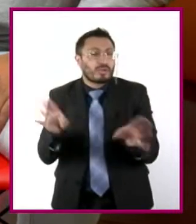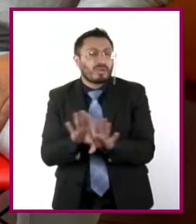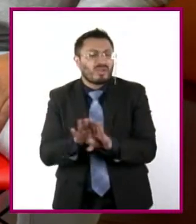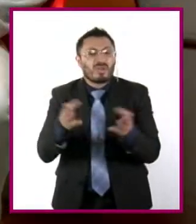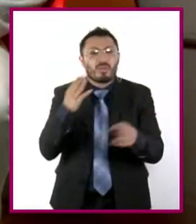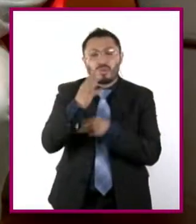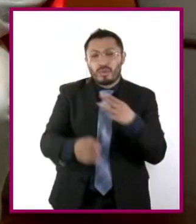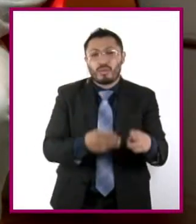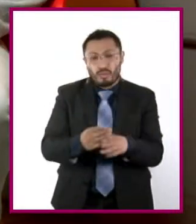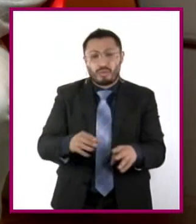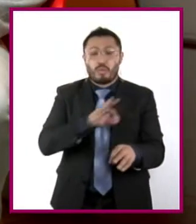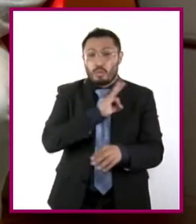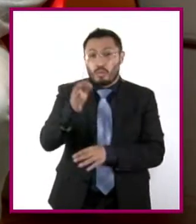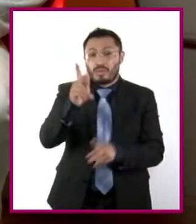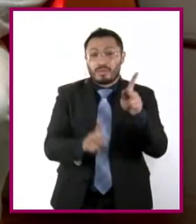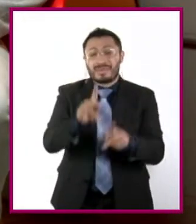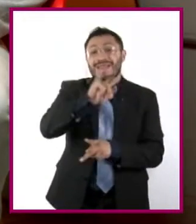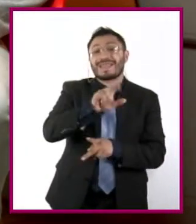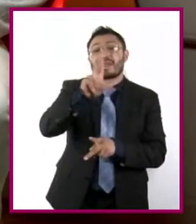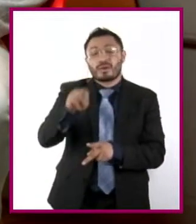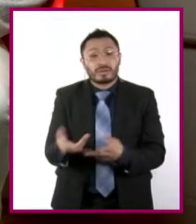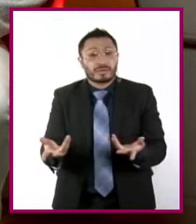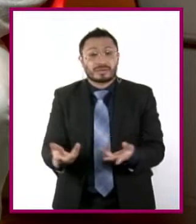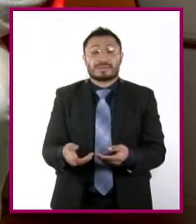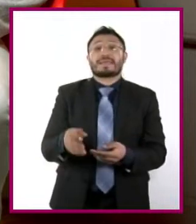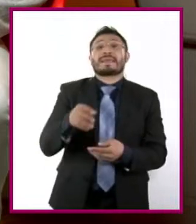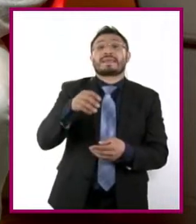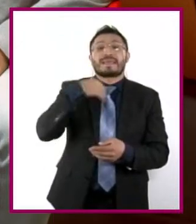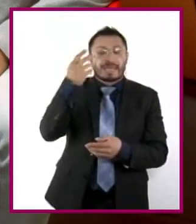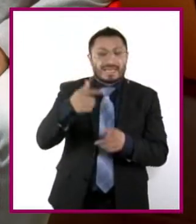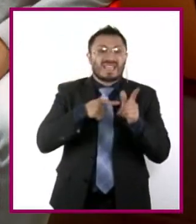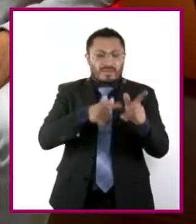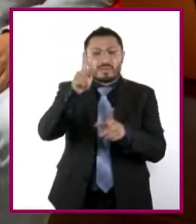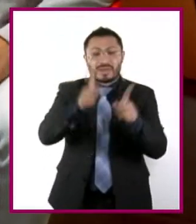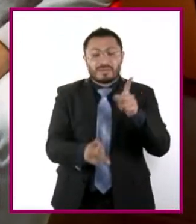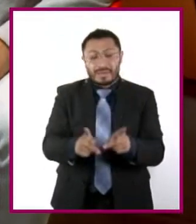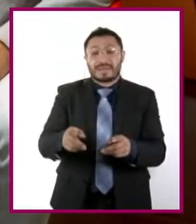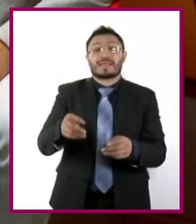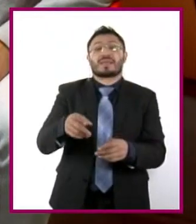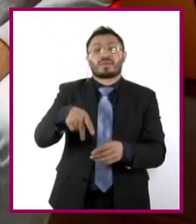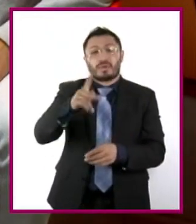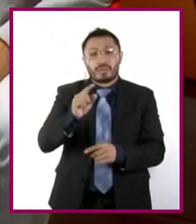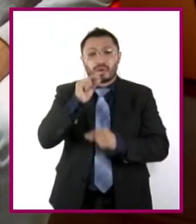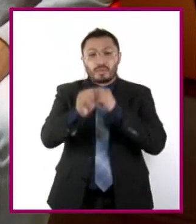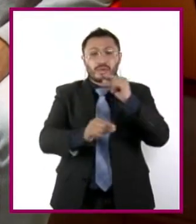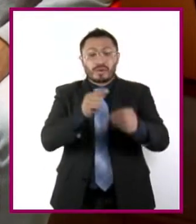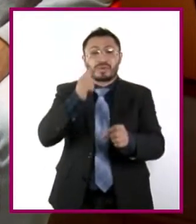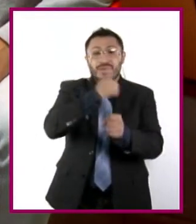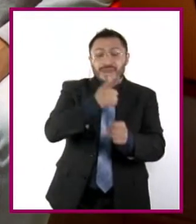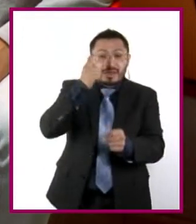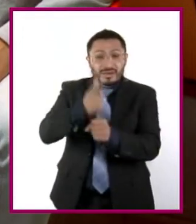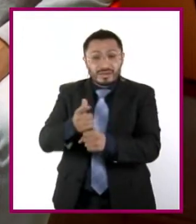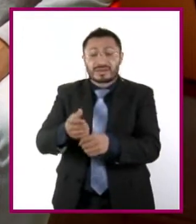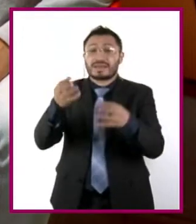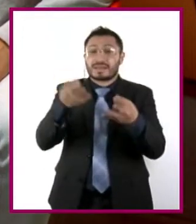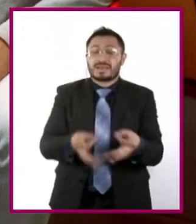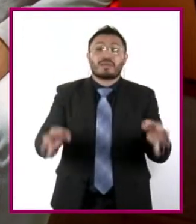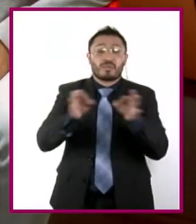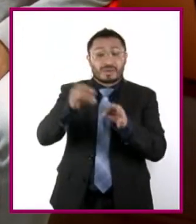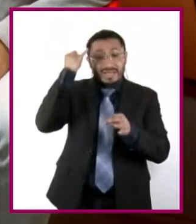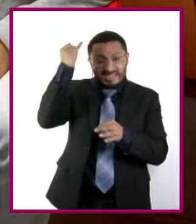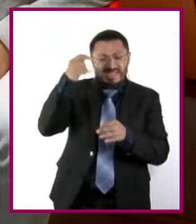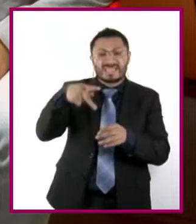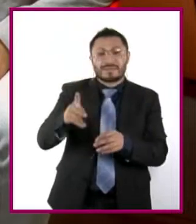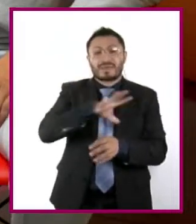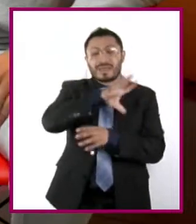¿Podemos conversar? Y lo más probable es que si estamos dispuestos a conversar, vamos a encontrar que las cosas fundamentales que queremos son en